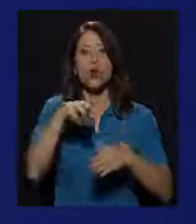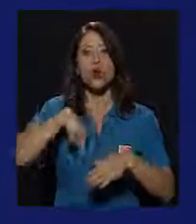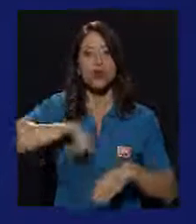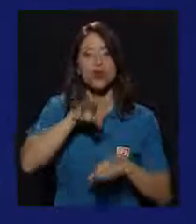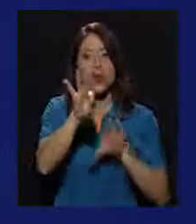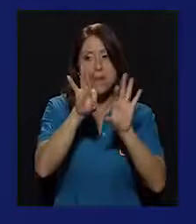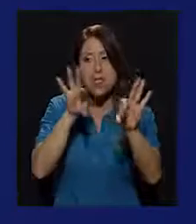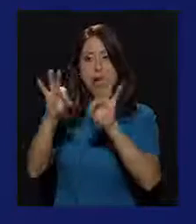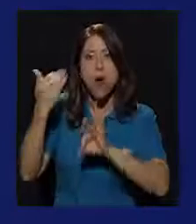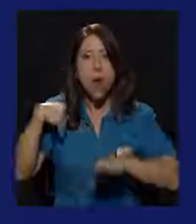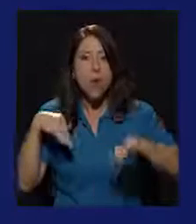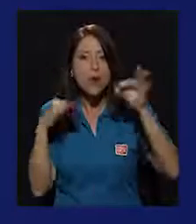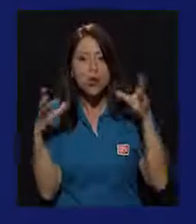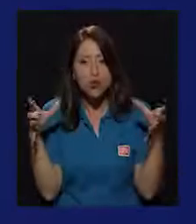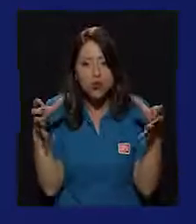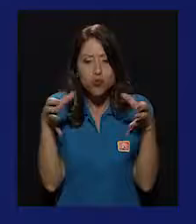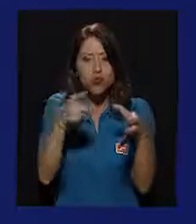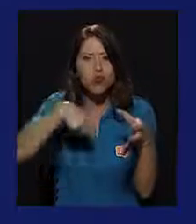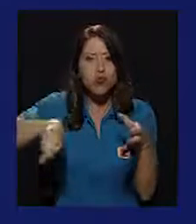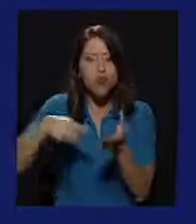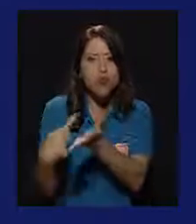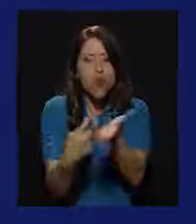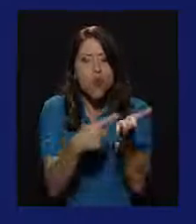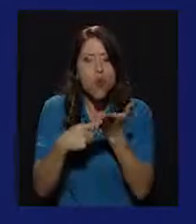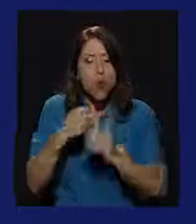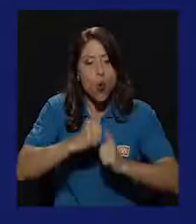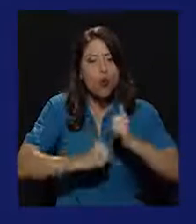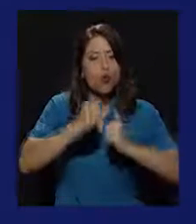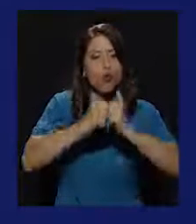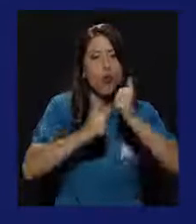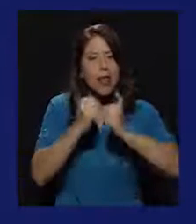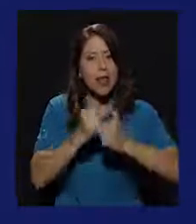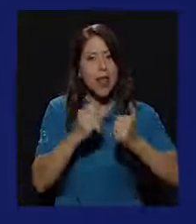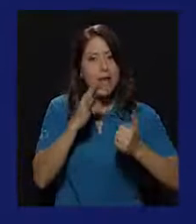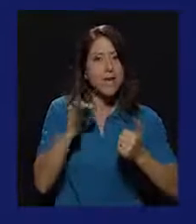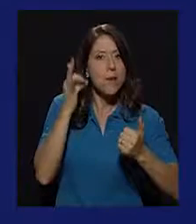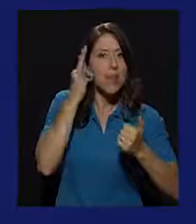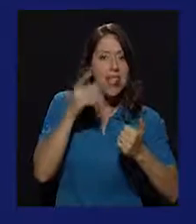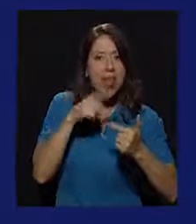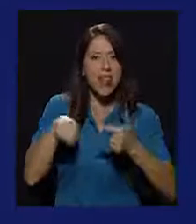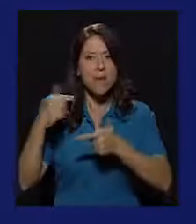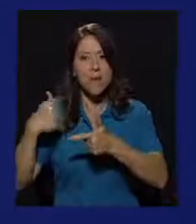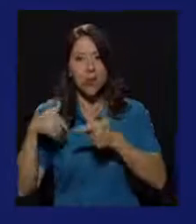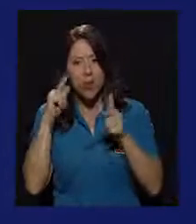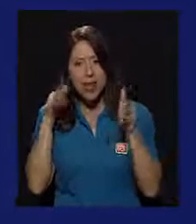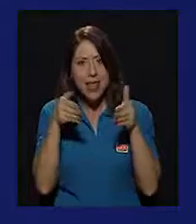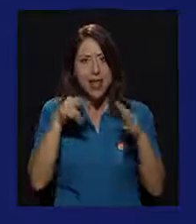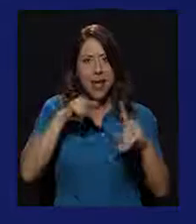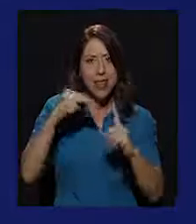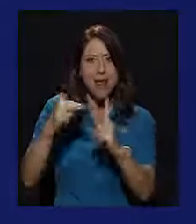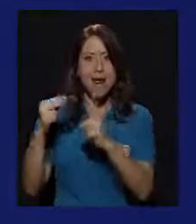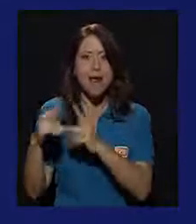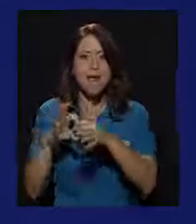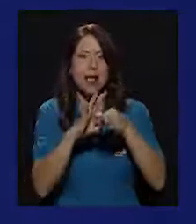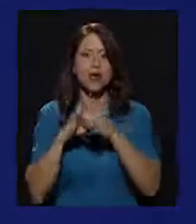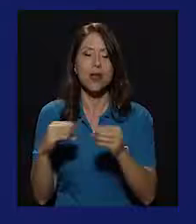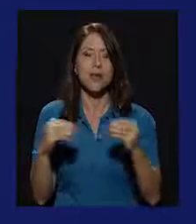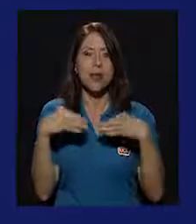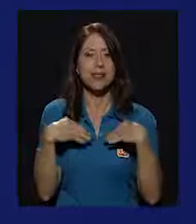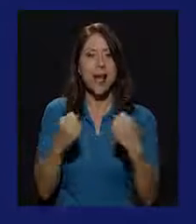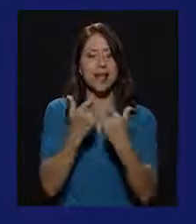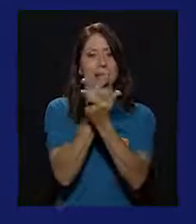reflexión conjunta de hombres y mujeres para construir una feminidad y masculinidad que conlleven a relaciones más sanas